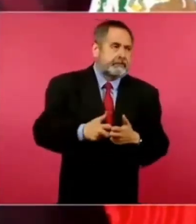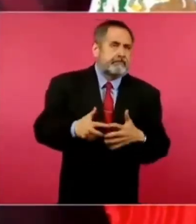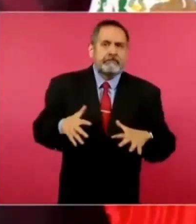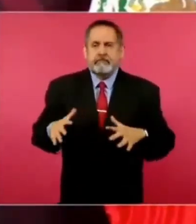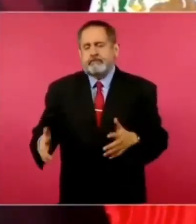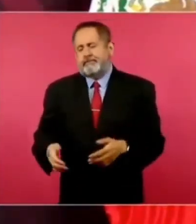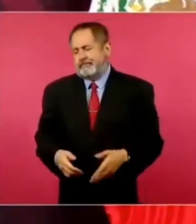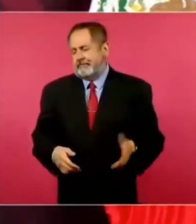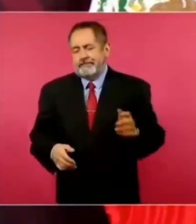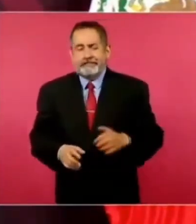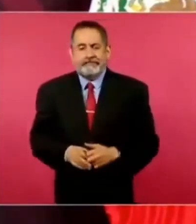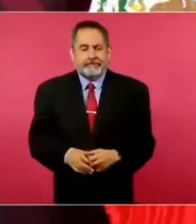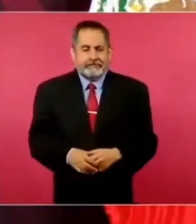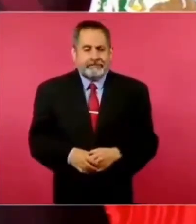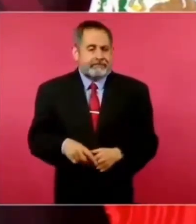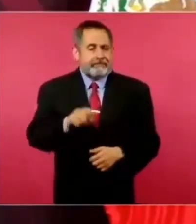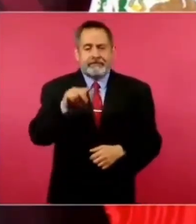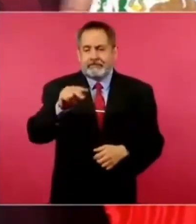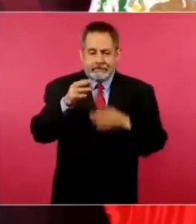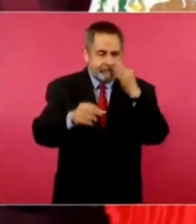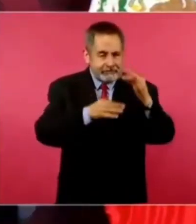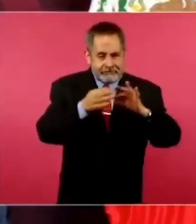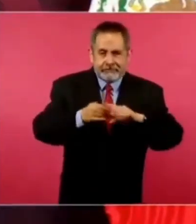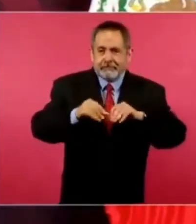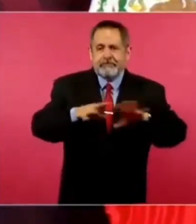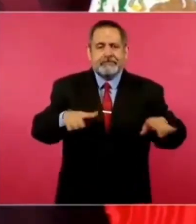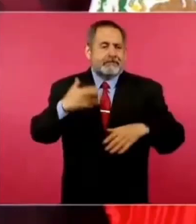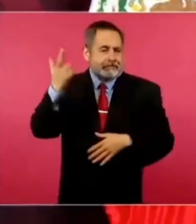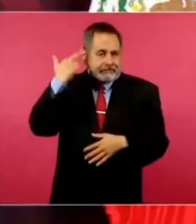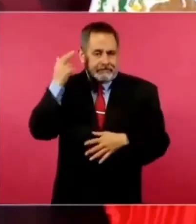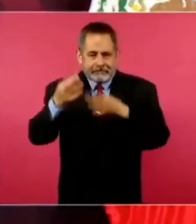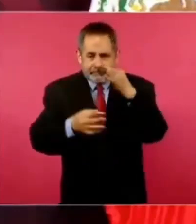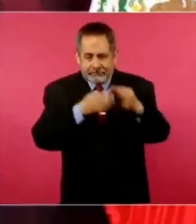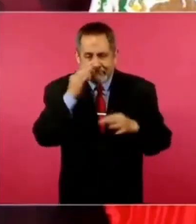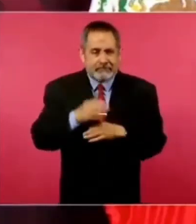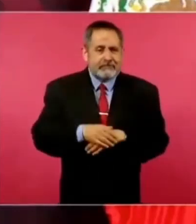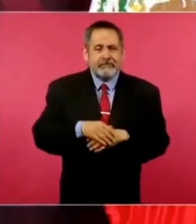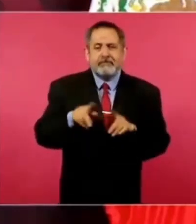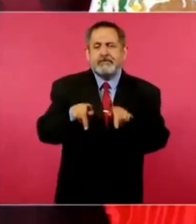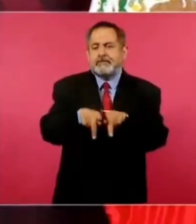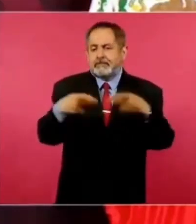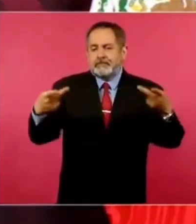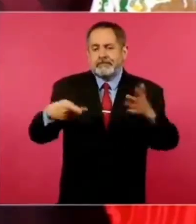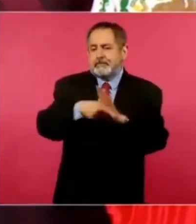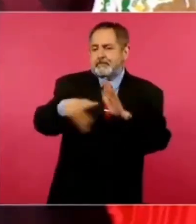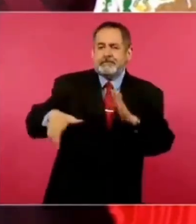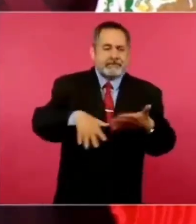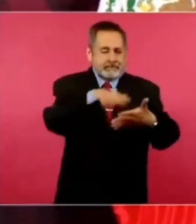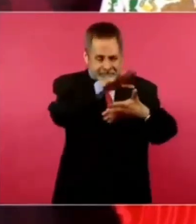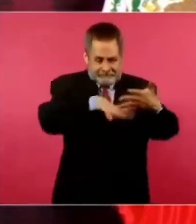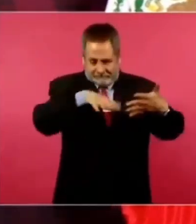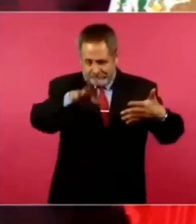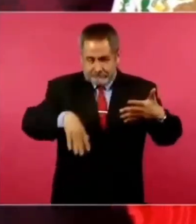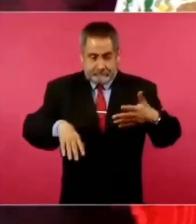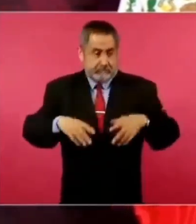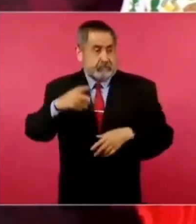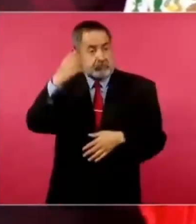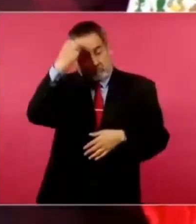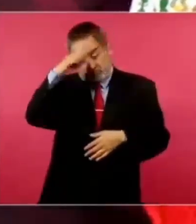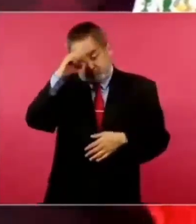nerviosismo en la televisión en la radio en las columnas de expertos financieros